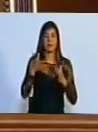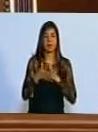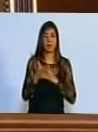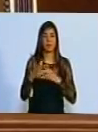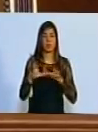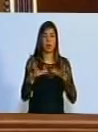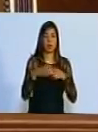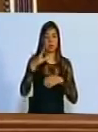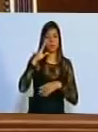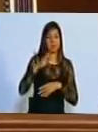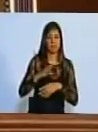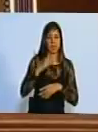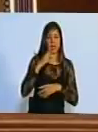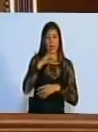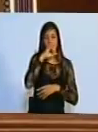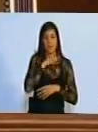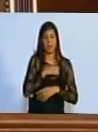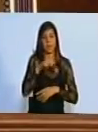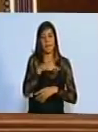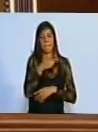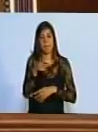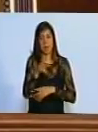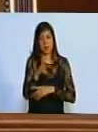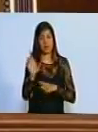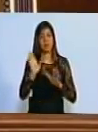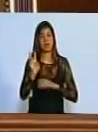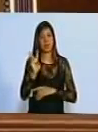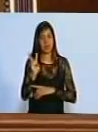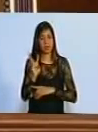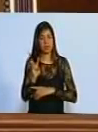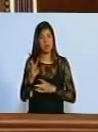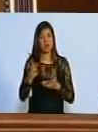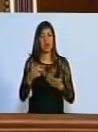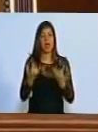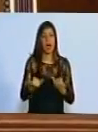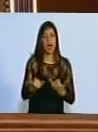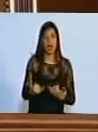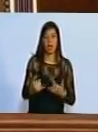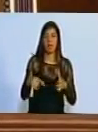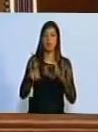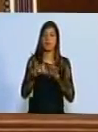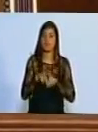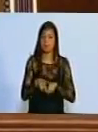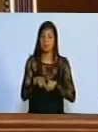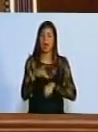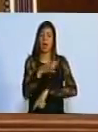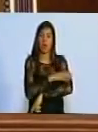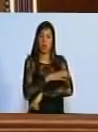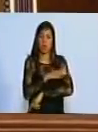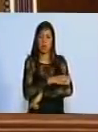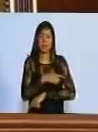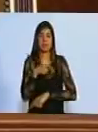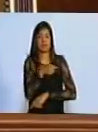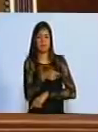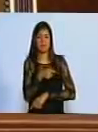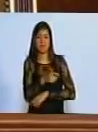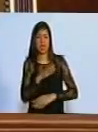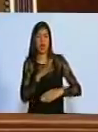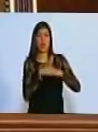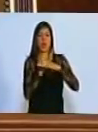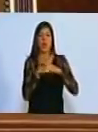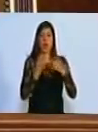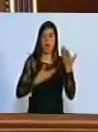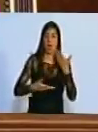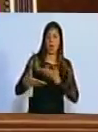patriotas. Si algo se asemeja a los efectos de la guerra económica, que a través de los bloqueos